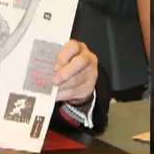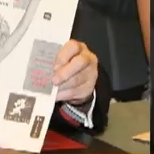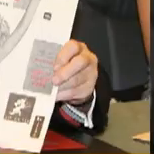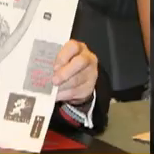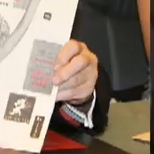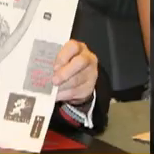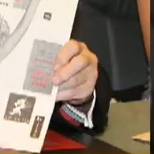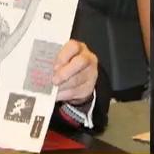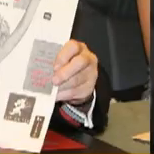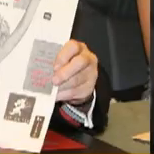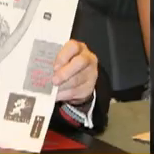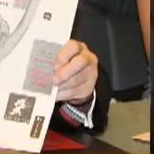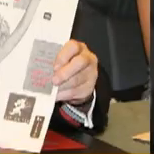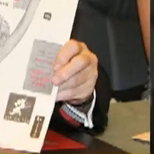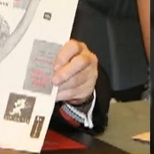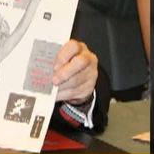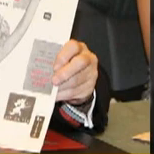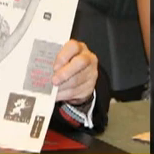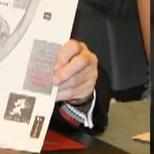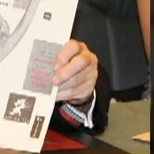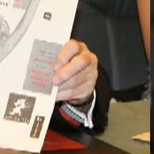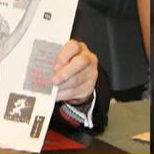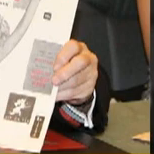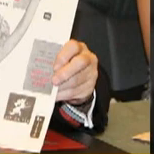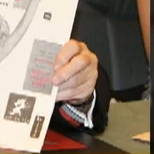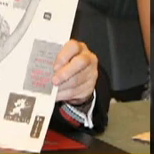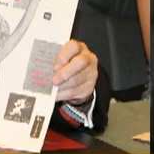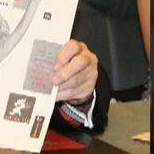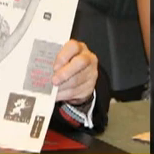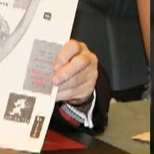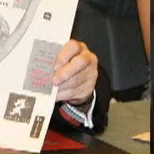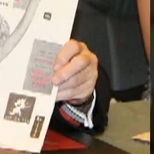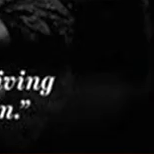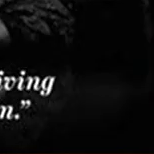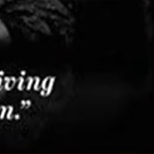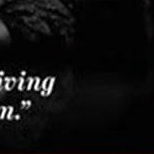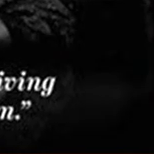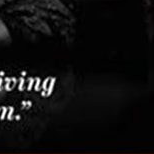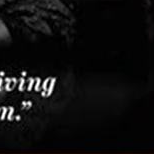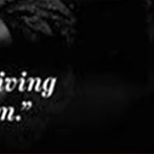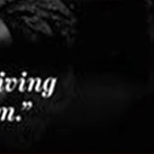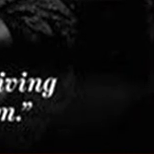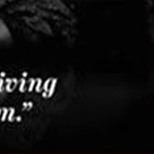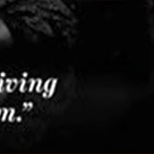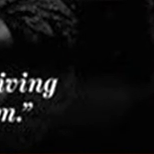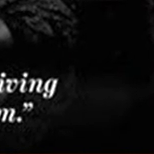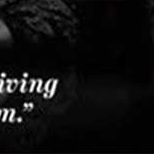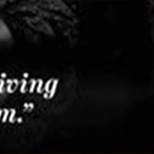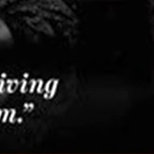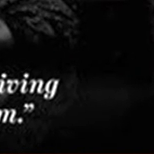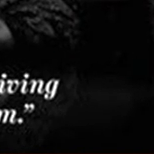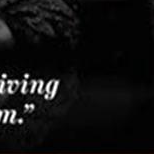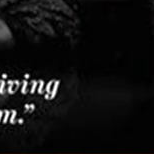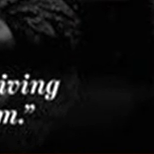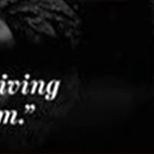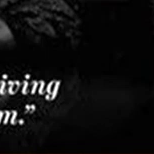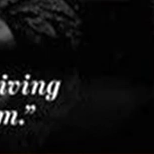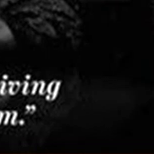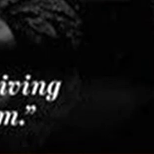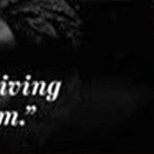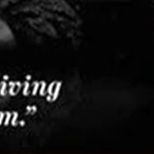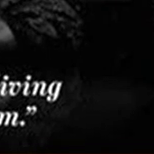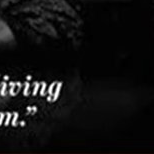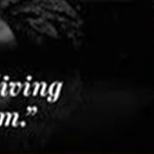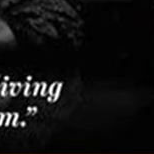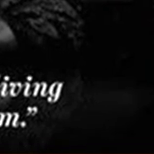la fecha, ¿no? Claro. Seguirán. Tiene su canal por de los hilos televisión. Y aparte es su vida personal es algo, debe ser algo de película, ¿no? Es decir, por